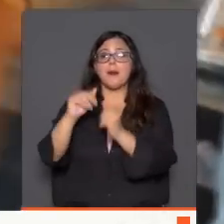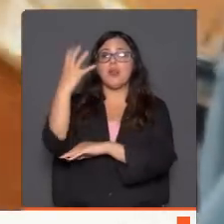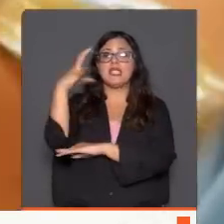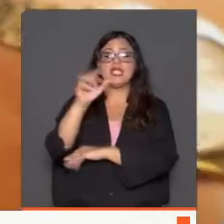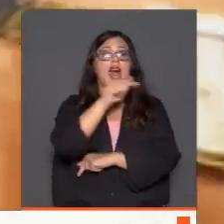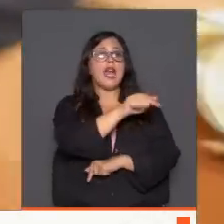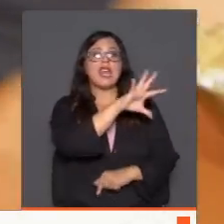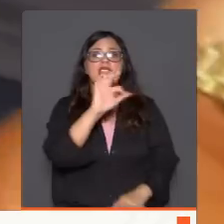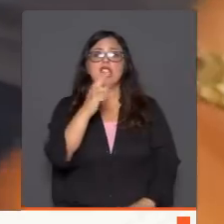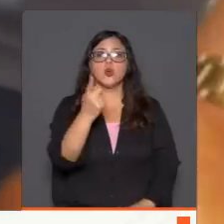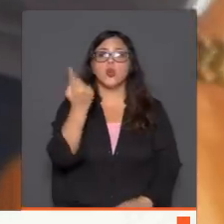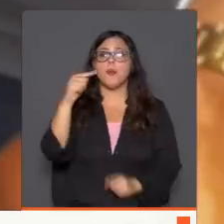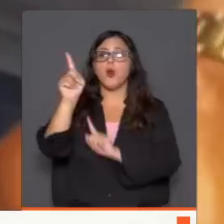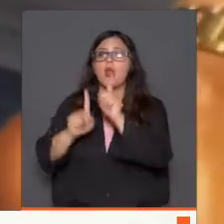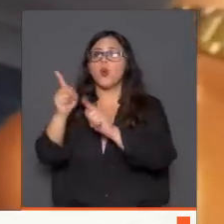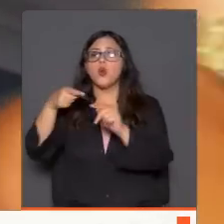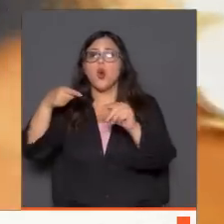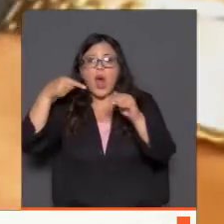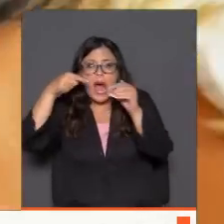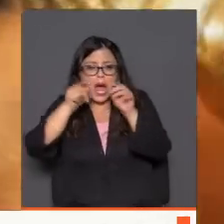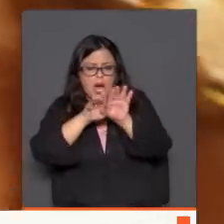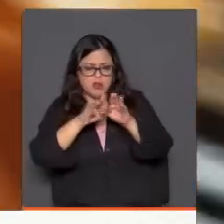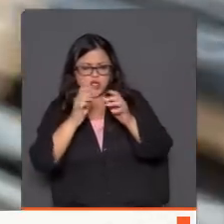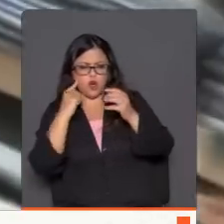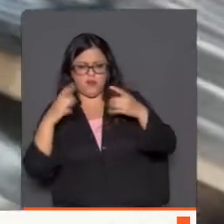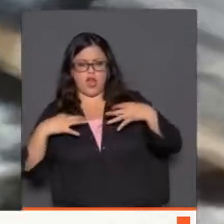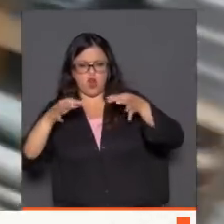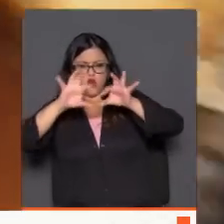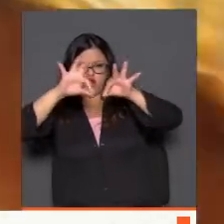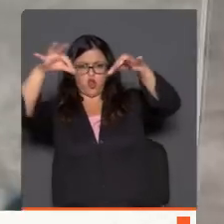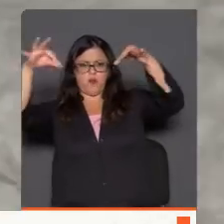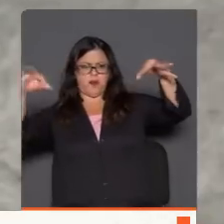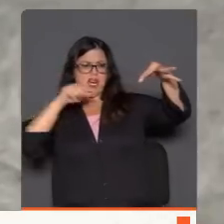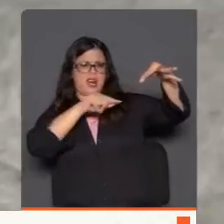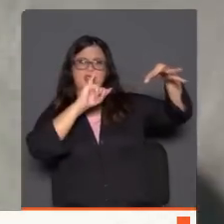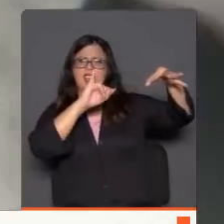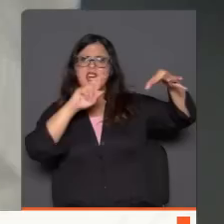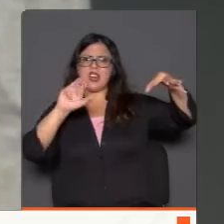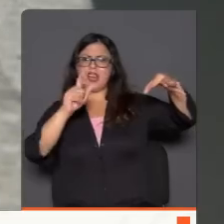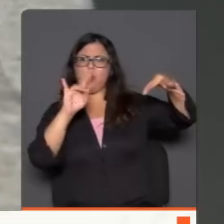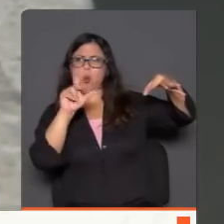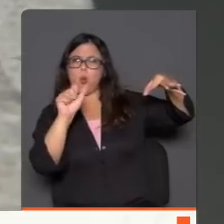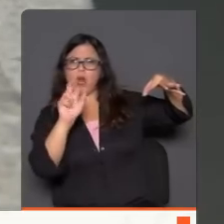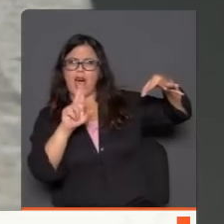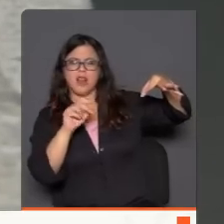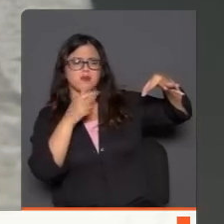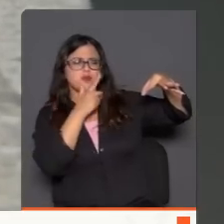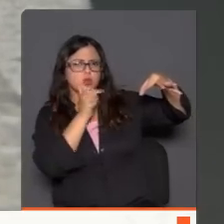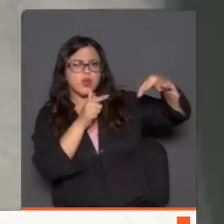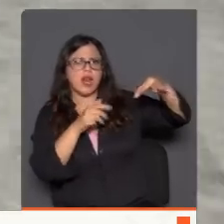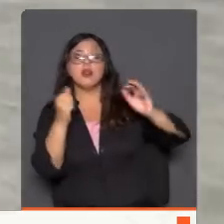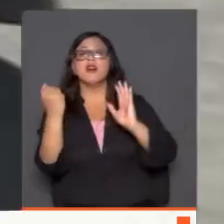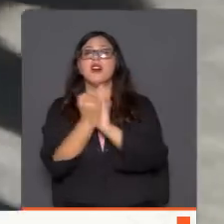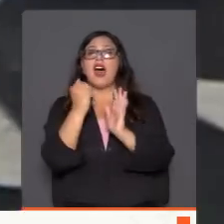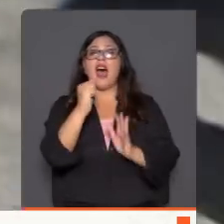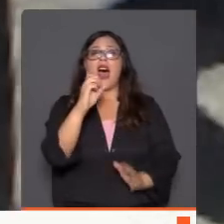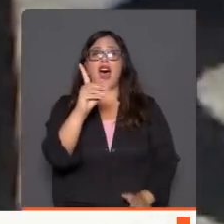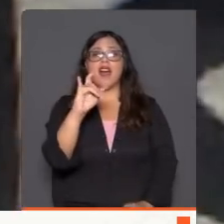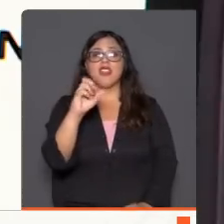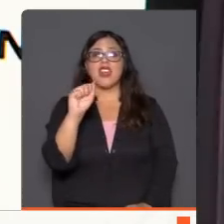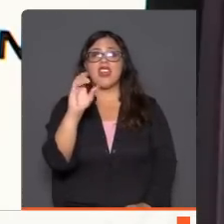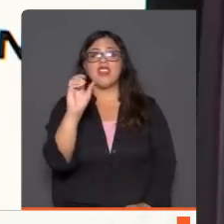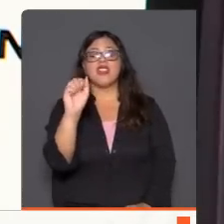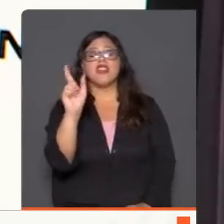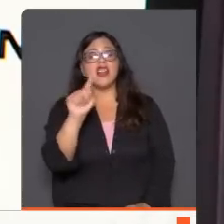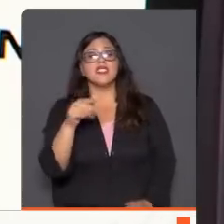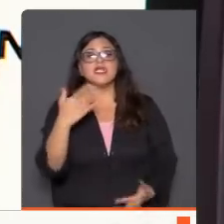dice irregular adentro, eso es lo que me da sospecha. No, original. Adidas ingresó el 21 de septiembre una querella por infracción a la